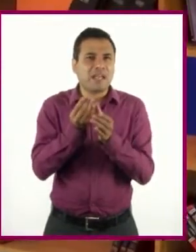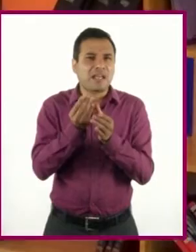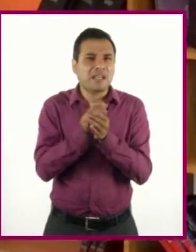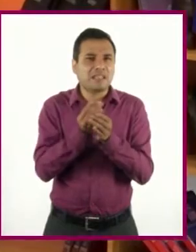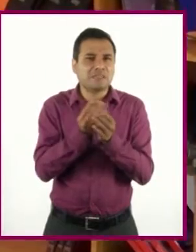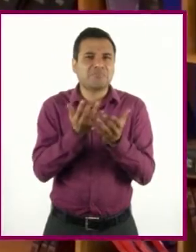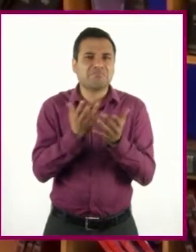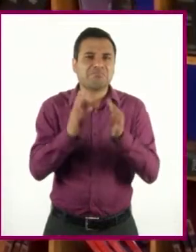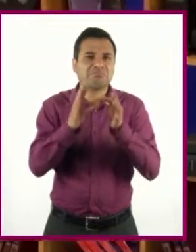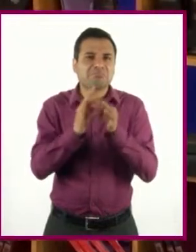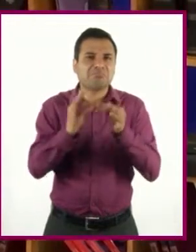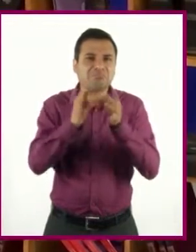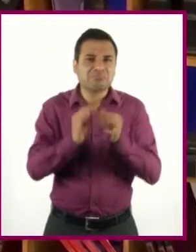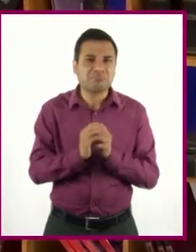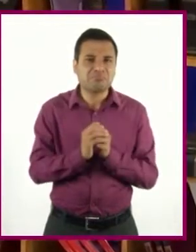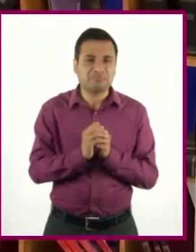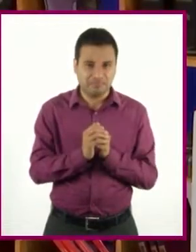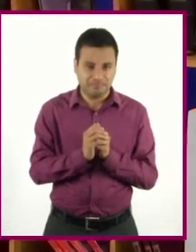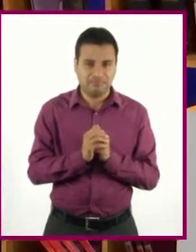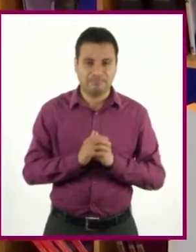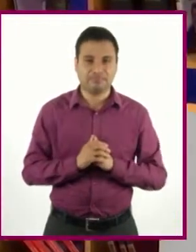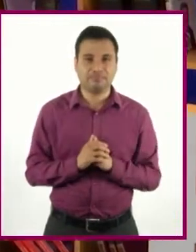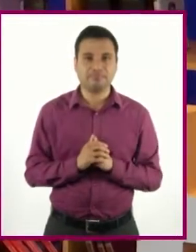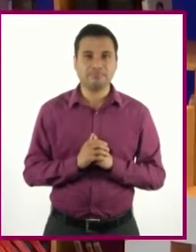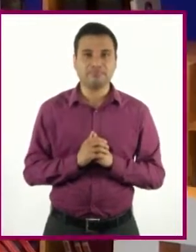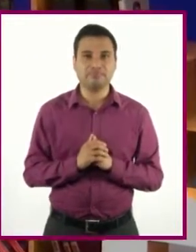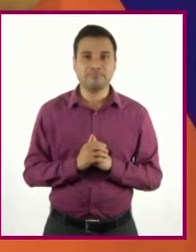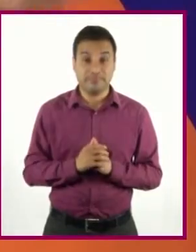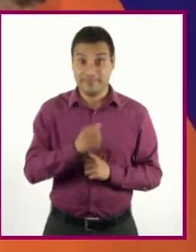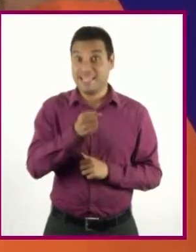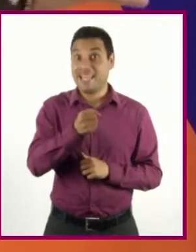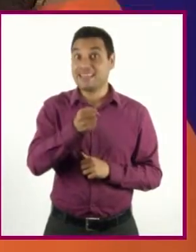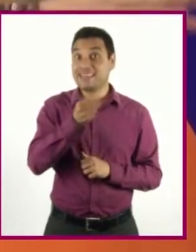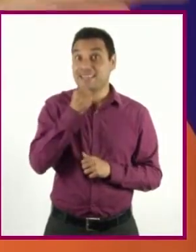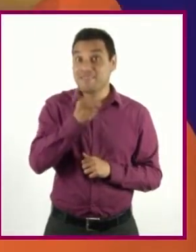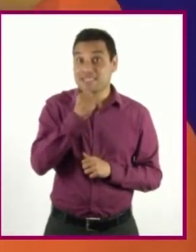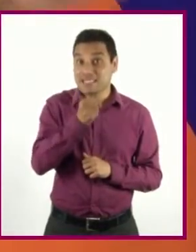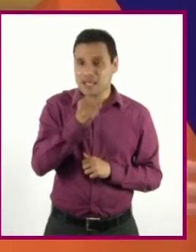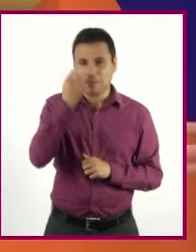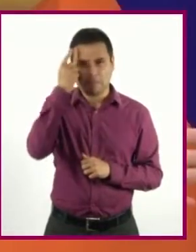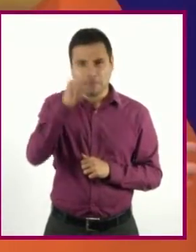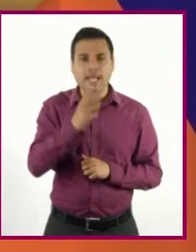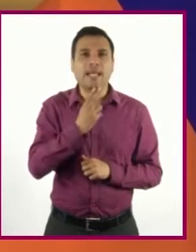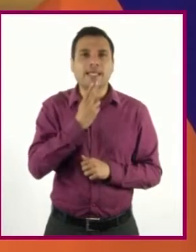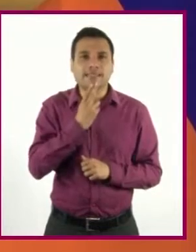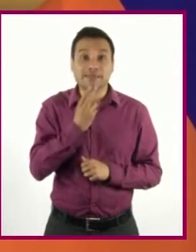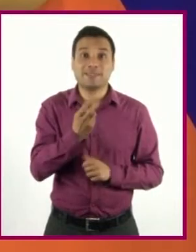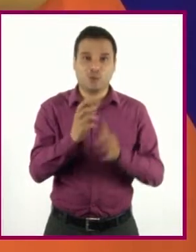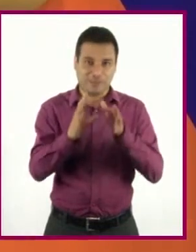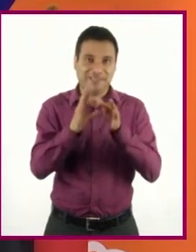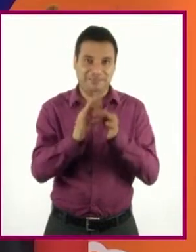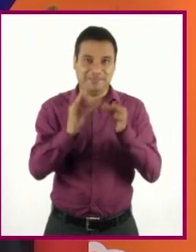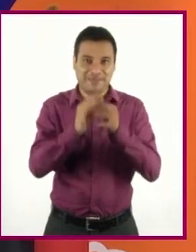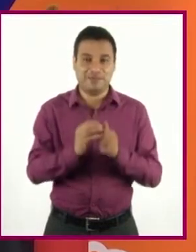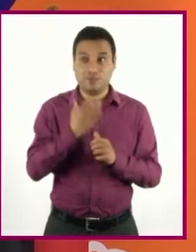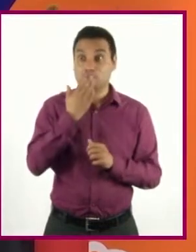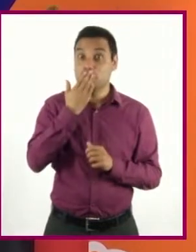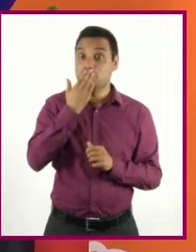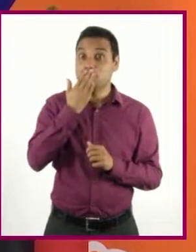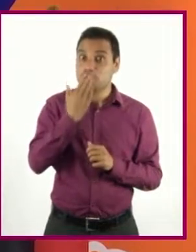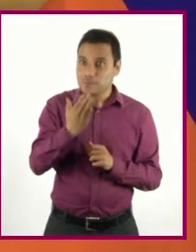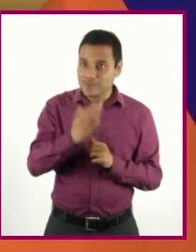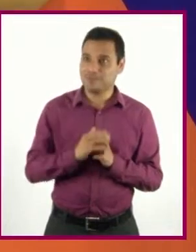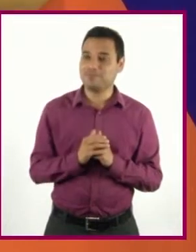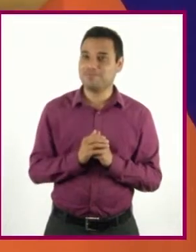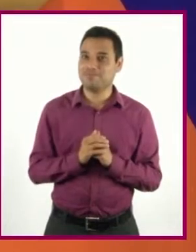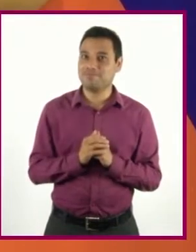en reflexionar sobre usos y funciones de entrevistas. Eso me parece muy bien, profesor, porque